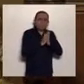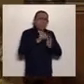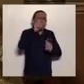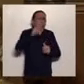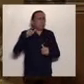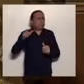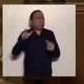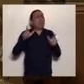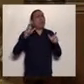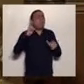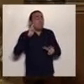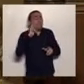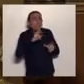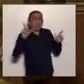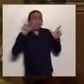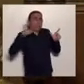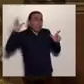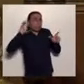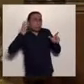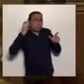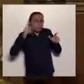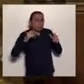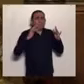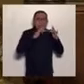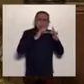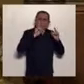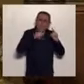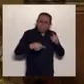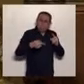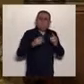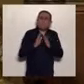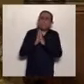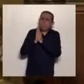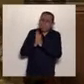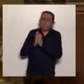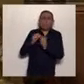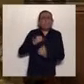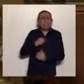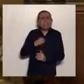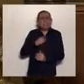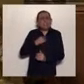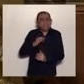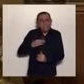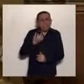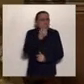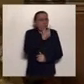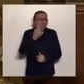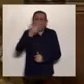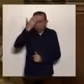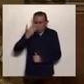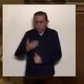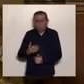Misa por medio de la radio, la televisión y las redes sociales, para que experimenten en sus vidas